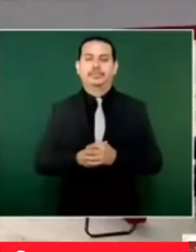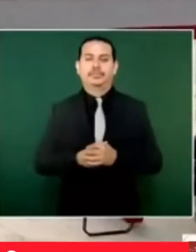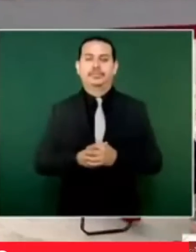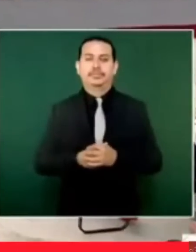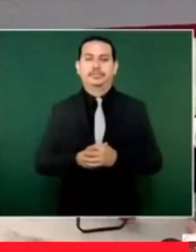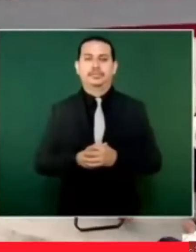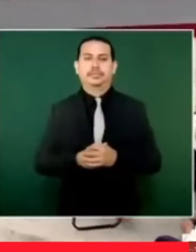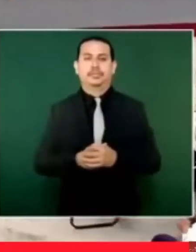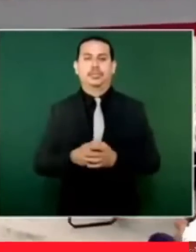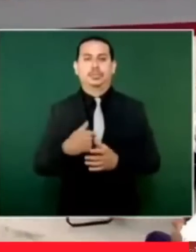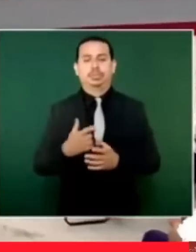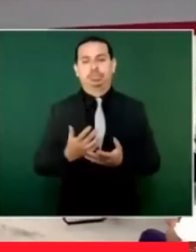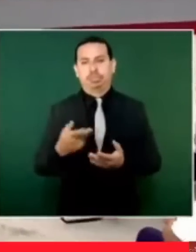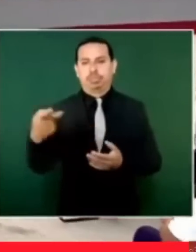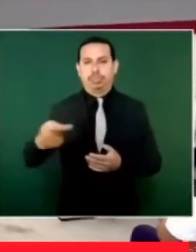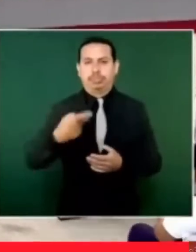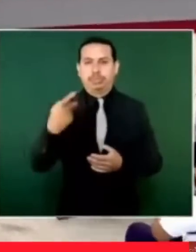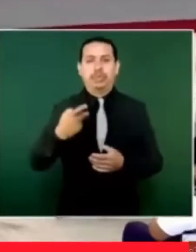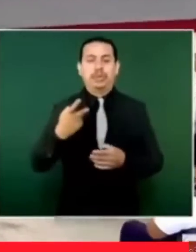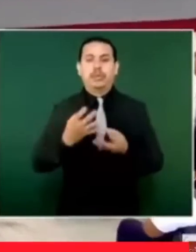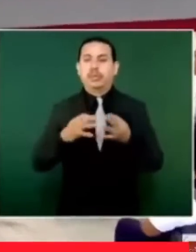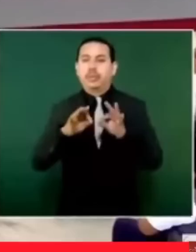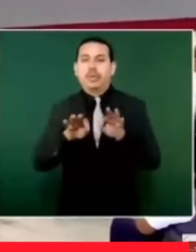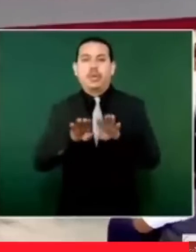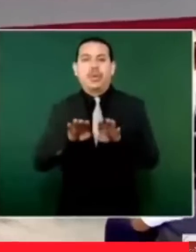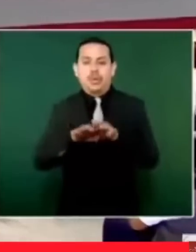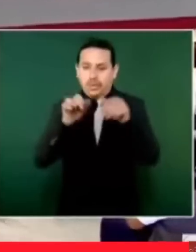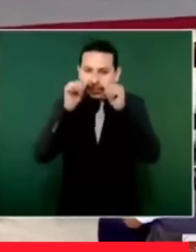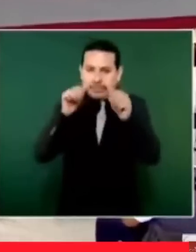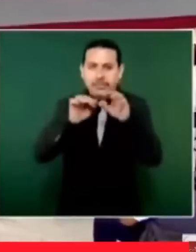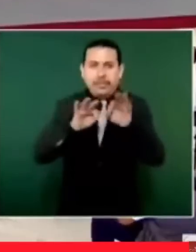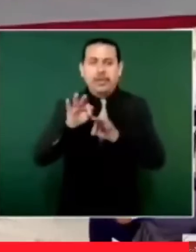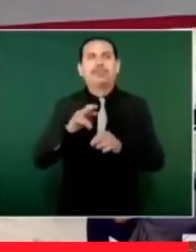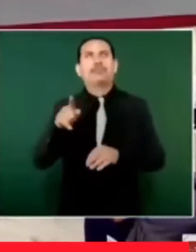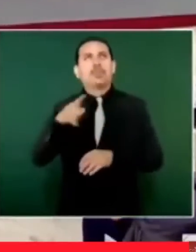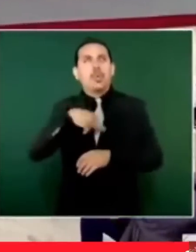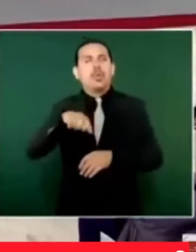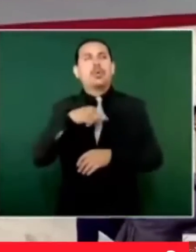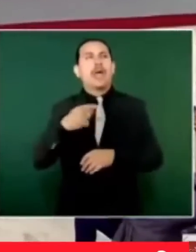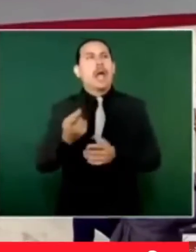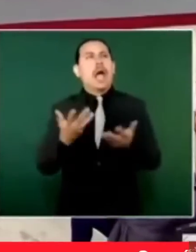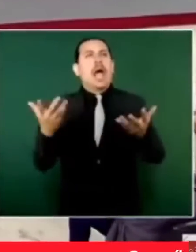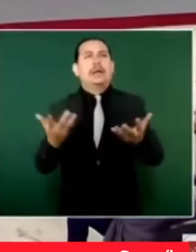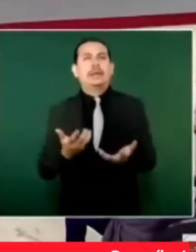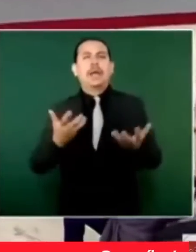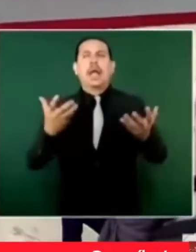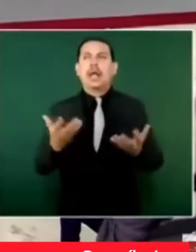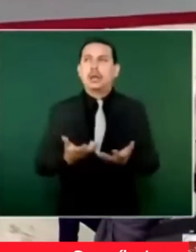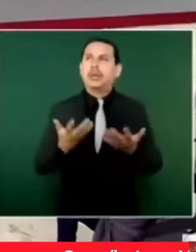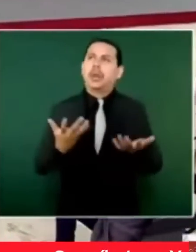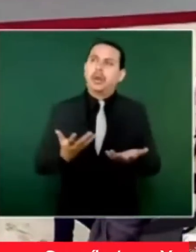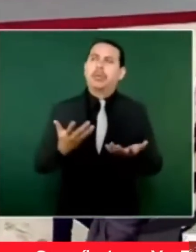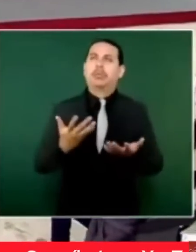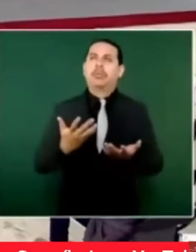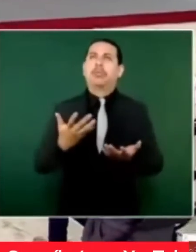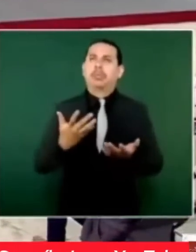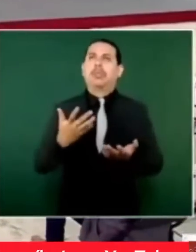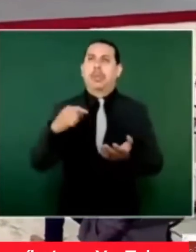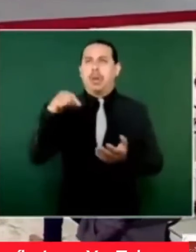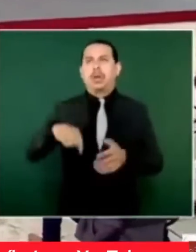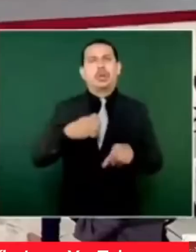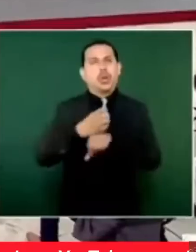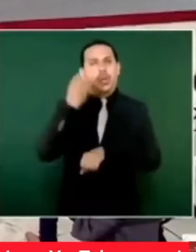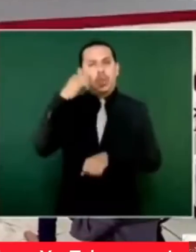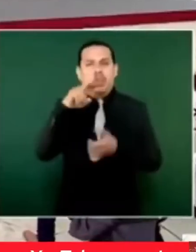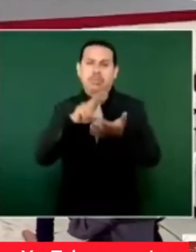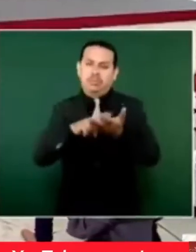considero que la estrategia que hemos llevado a cabo en todo el país y en Oaxaca